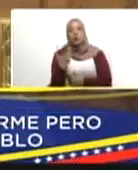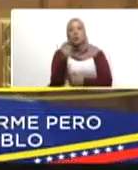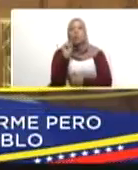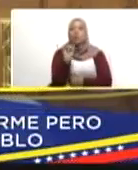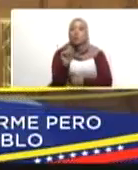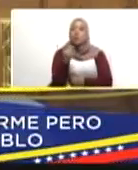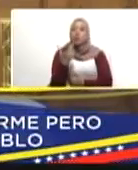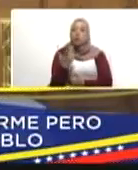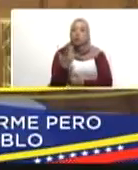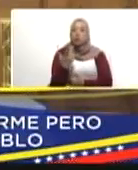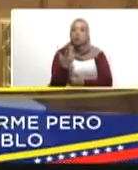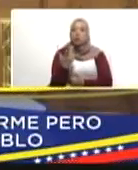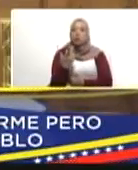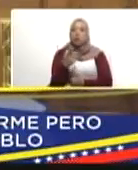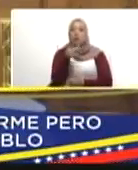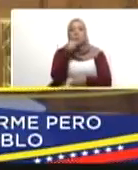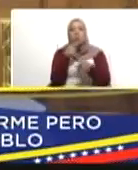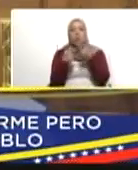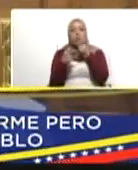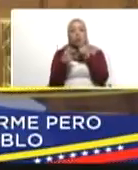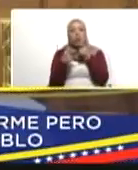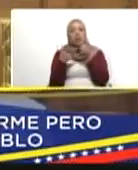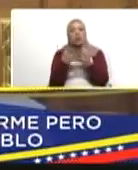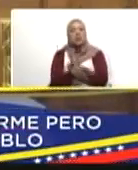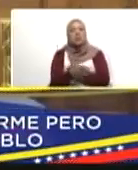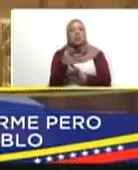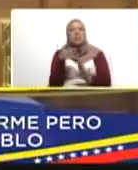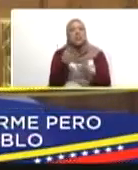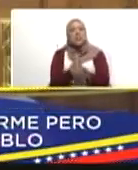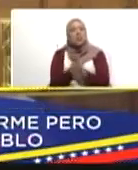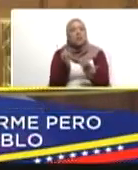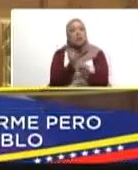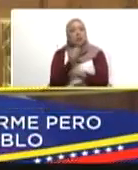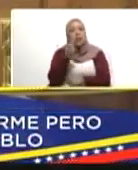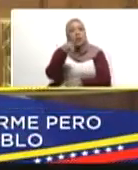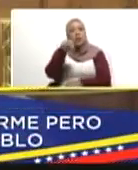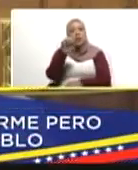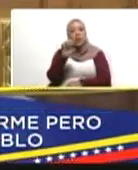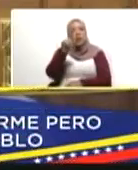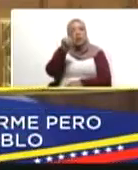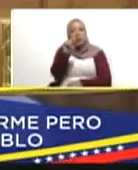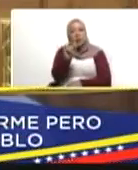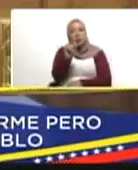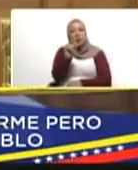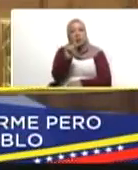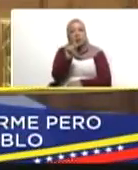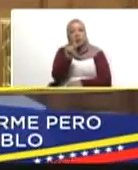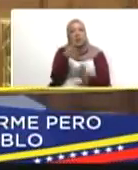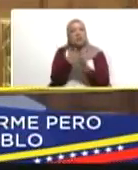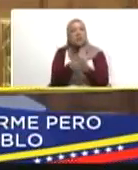3r.net y me preguntaban y Qué es net en inglés Qué es